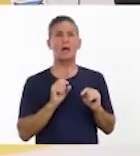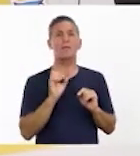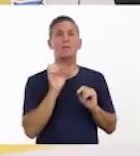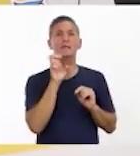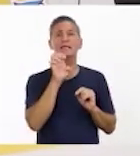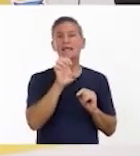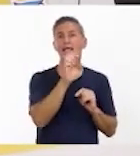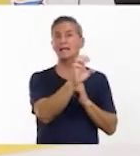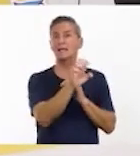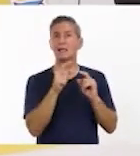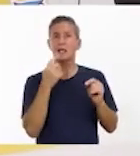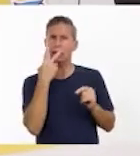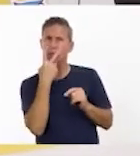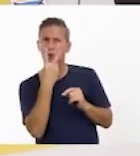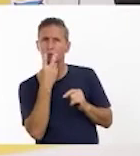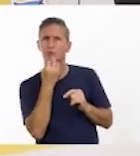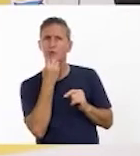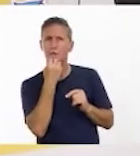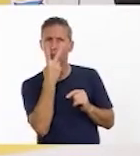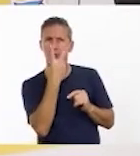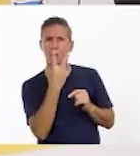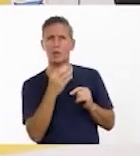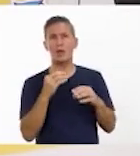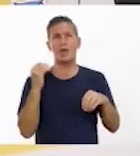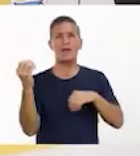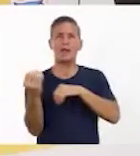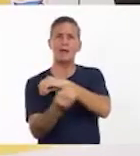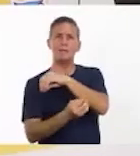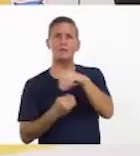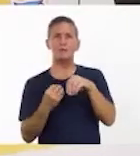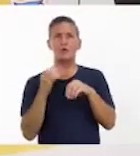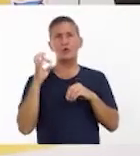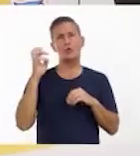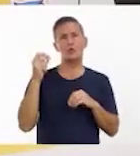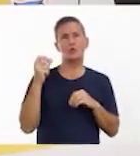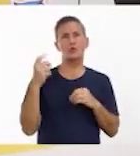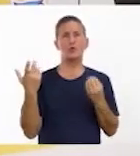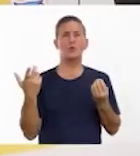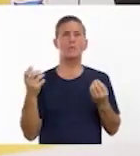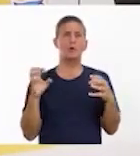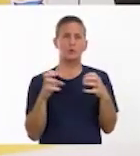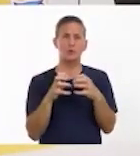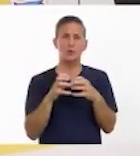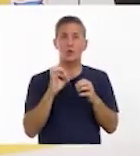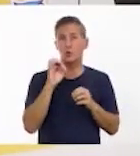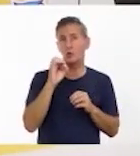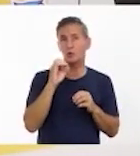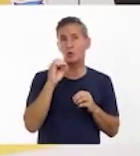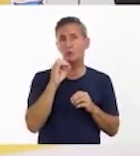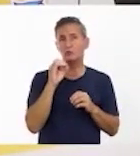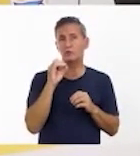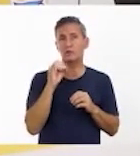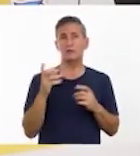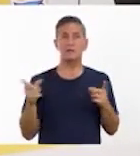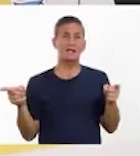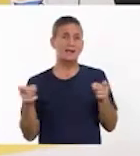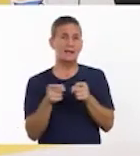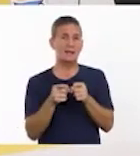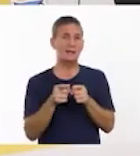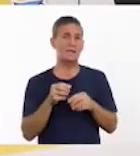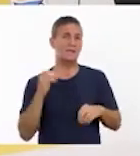de electrones. Y entonces eso se aprecia con la variación de los números de oxidación. Por tanto,